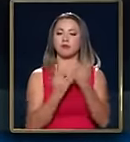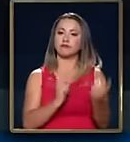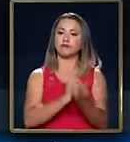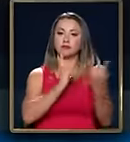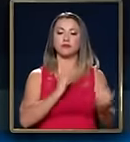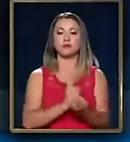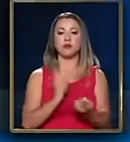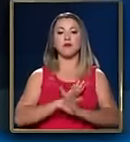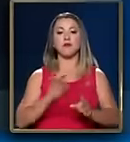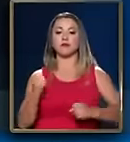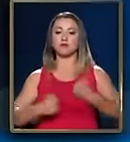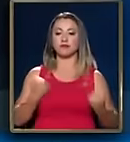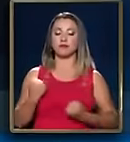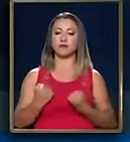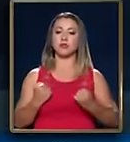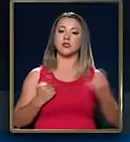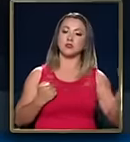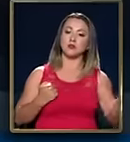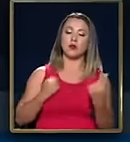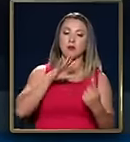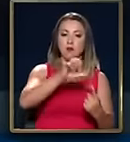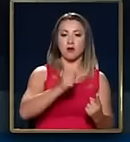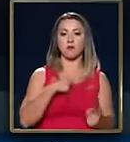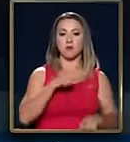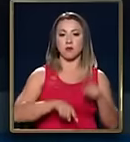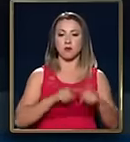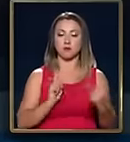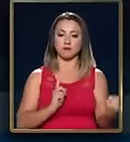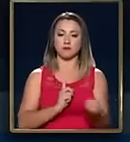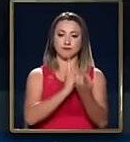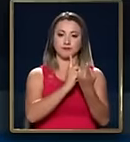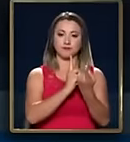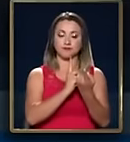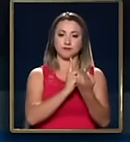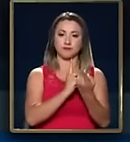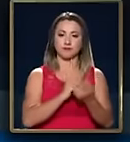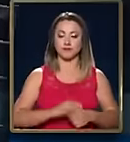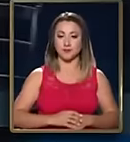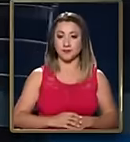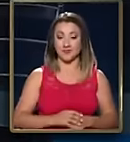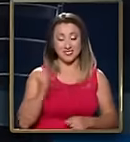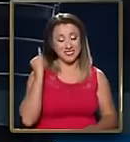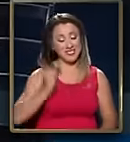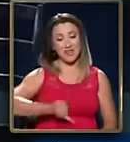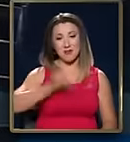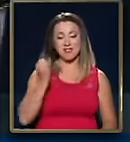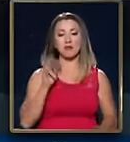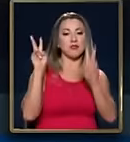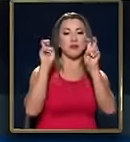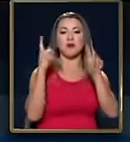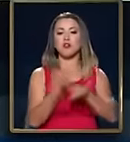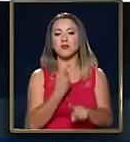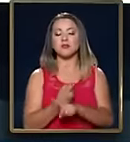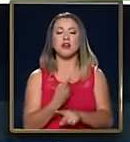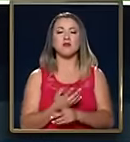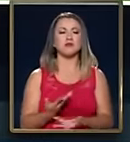saliendo del Pasapoga y yo iba entrando a buscar a mi prima. Y siempre tocábamos el tema de la